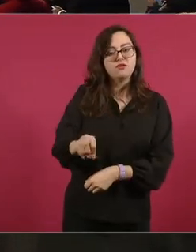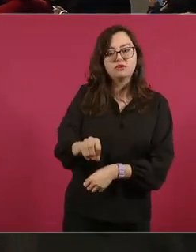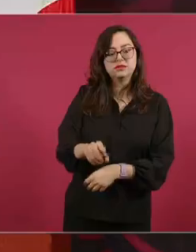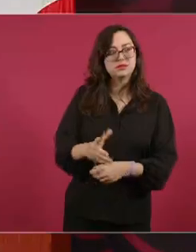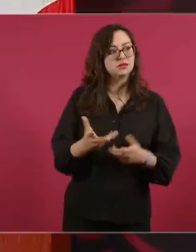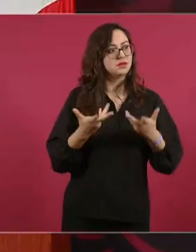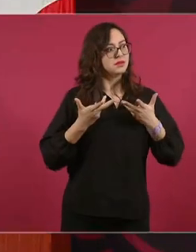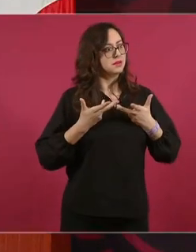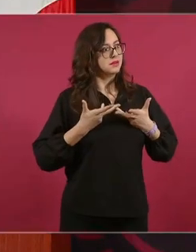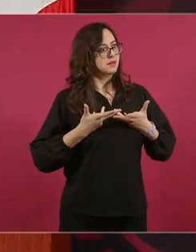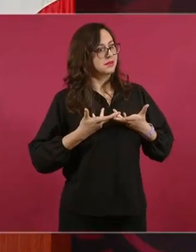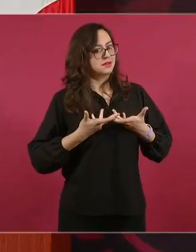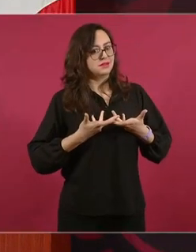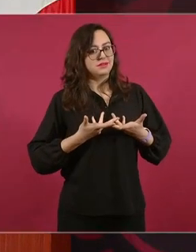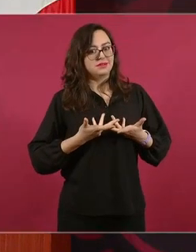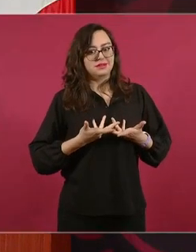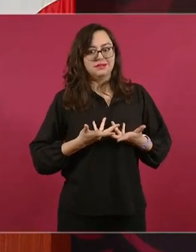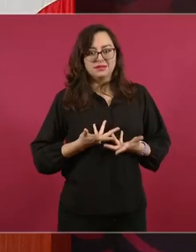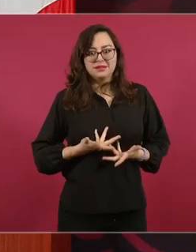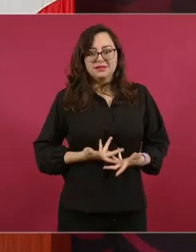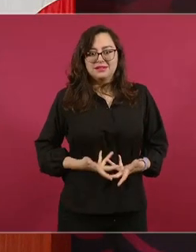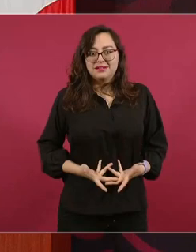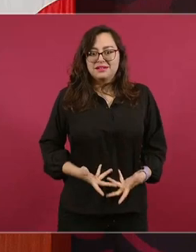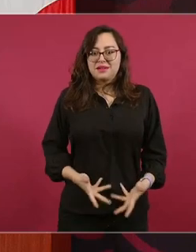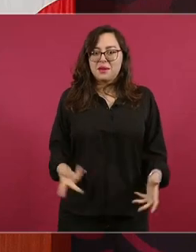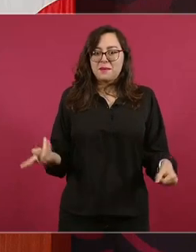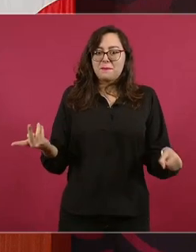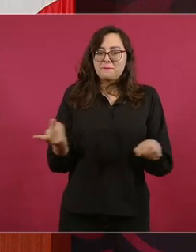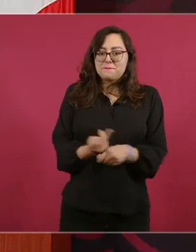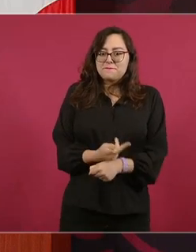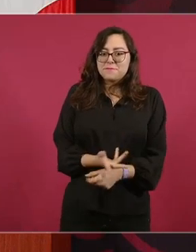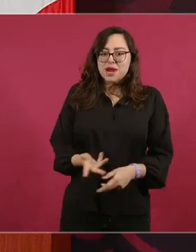los dirigentes?